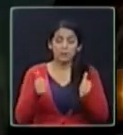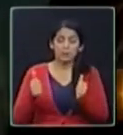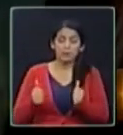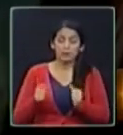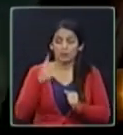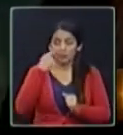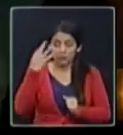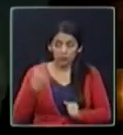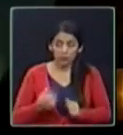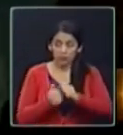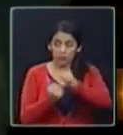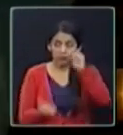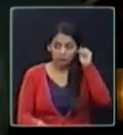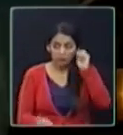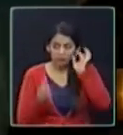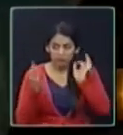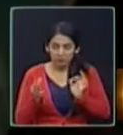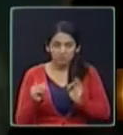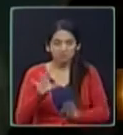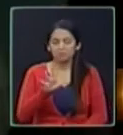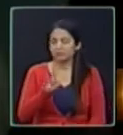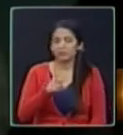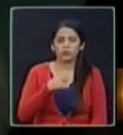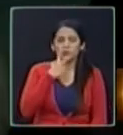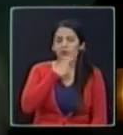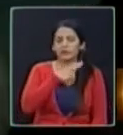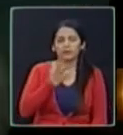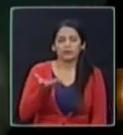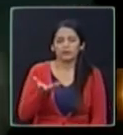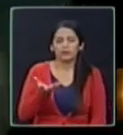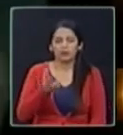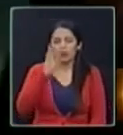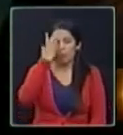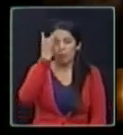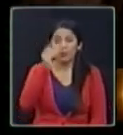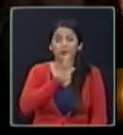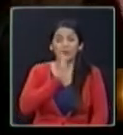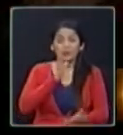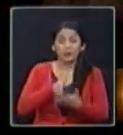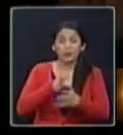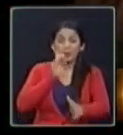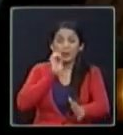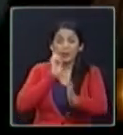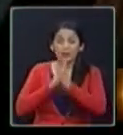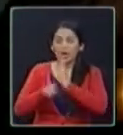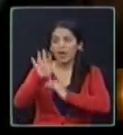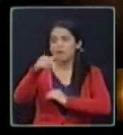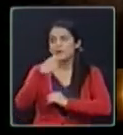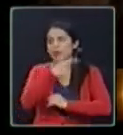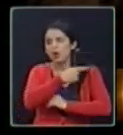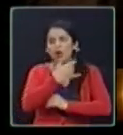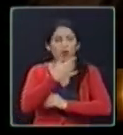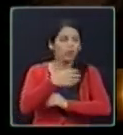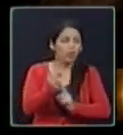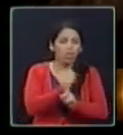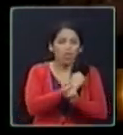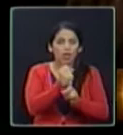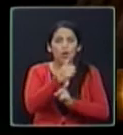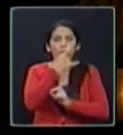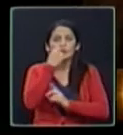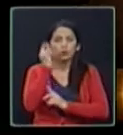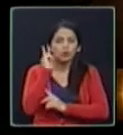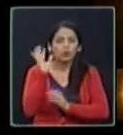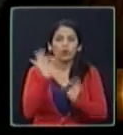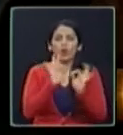nos muestran en diapositivas no es lo que vemos en la realidad cuando vamos a poner una denuncia, sea de maltrato infantil, de maltrato